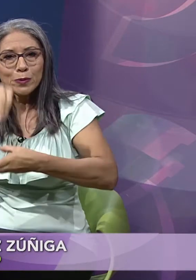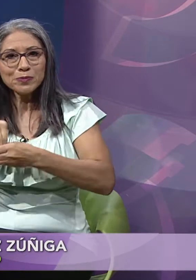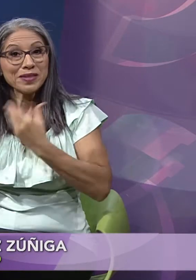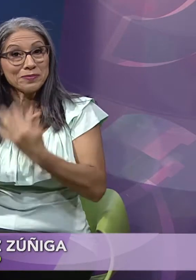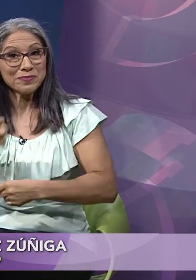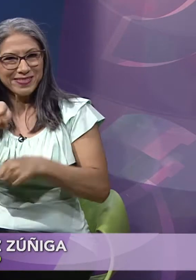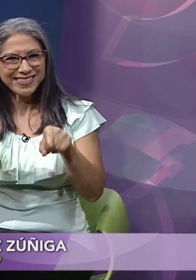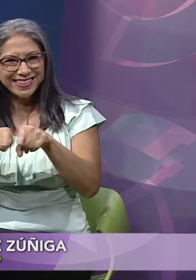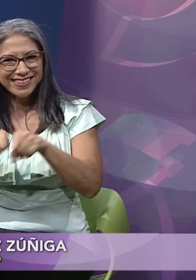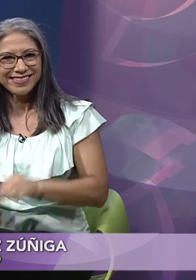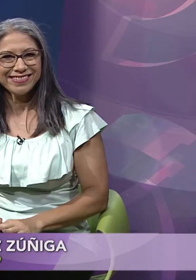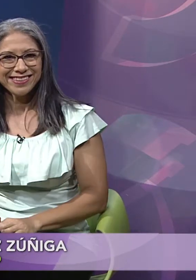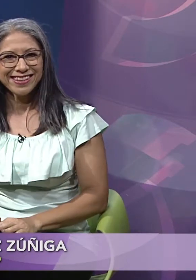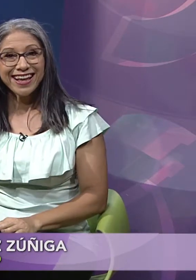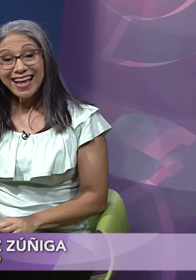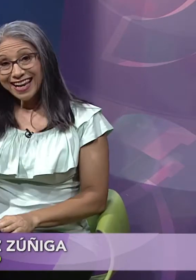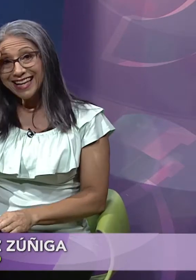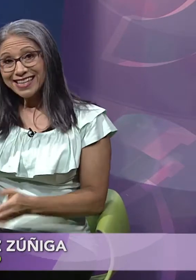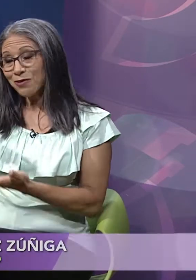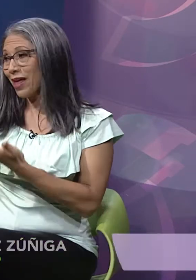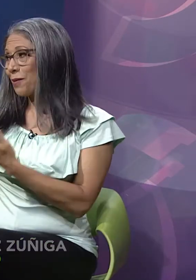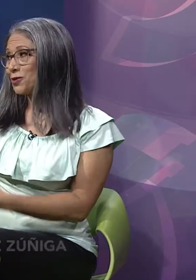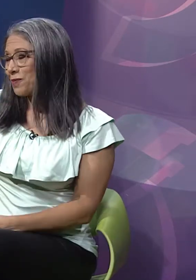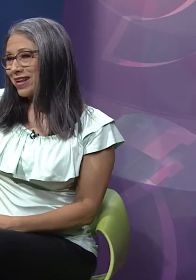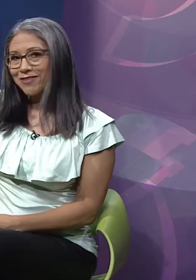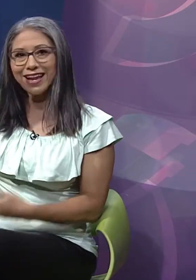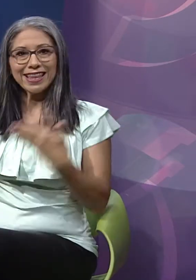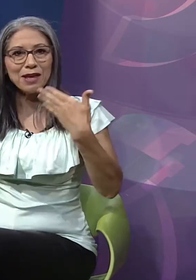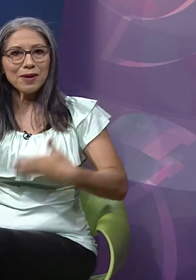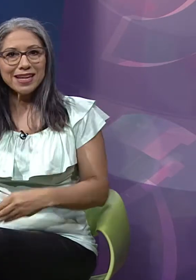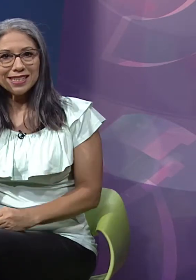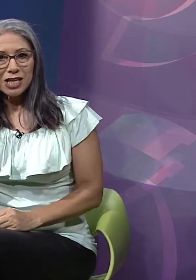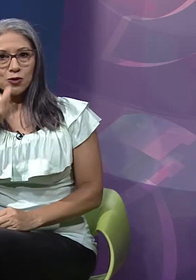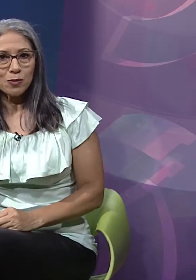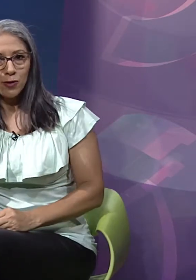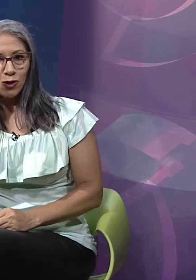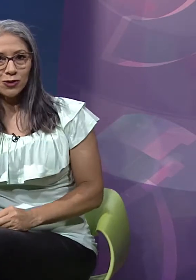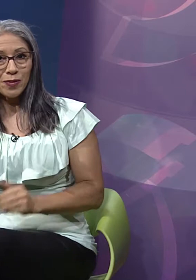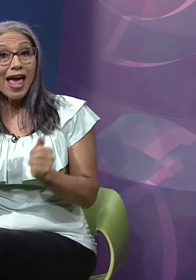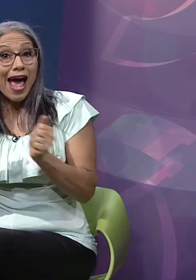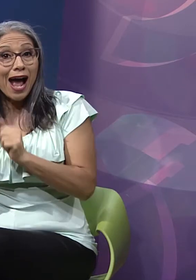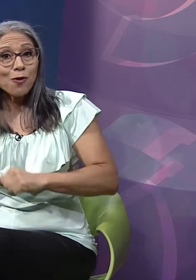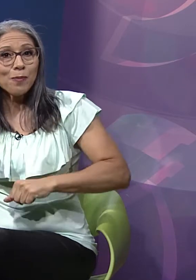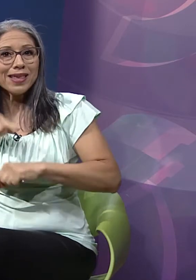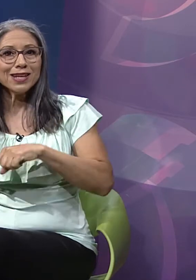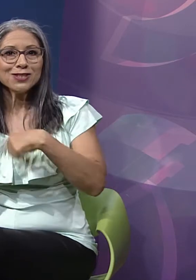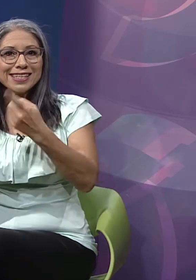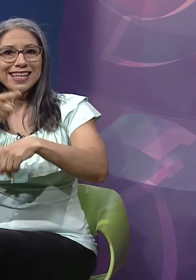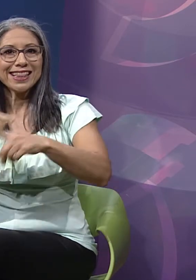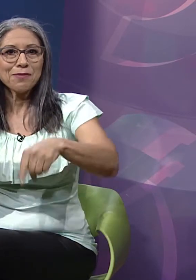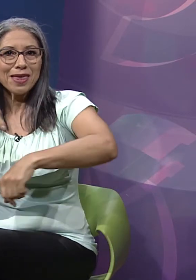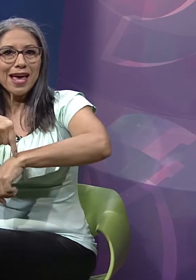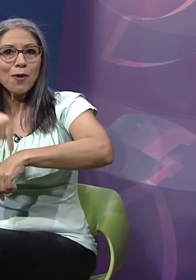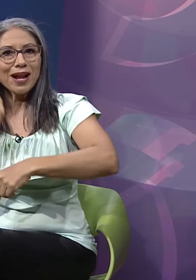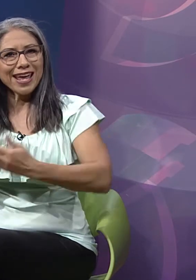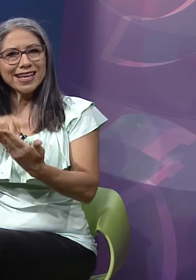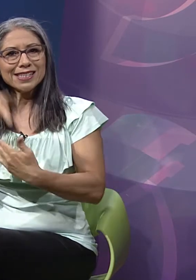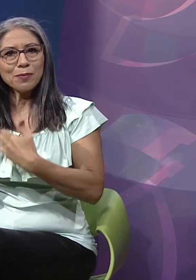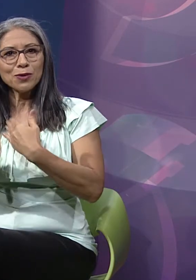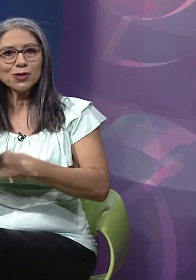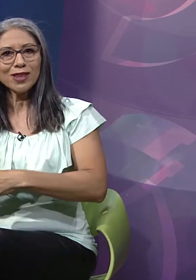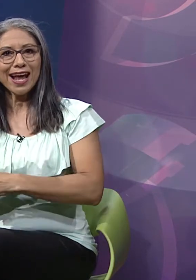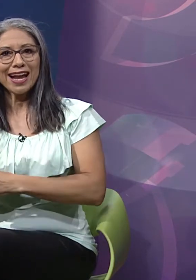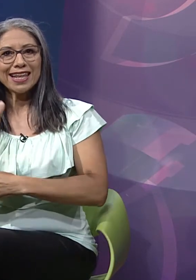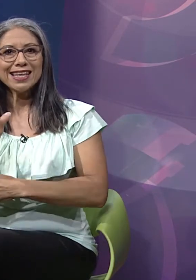que usted también. Les saludamos María Fernanda Jiménez y Yuri Muñoz. Acompáñenos la siguiente media hora en